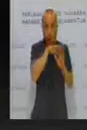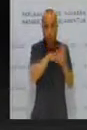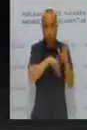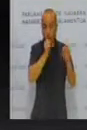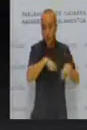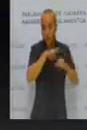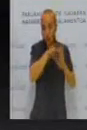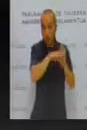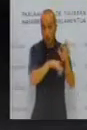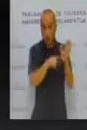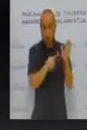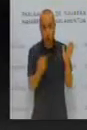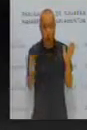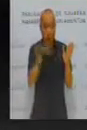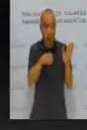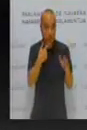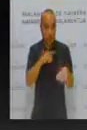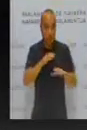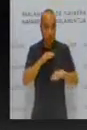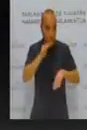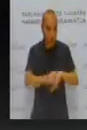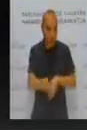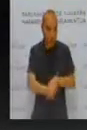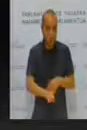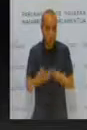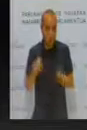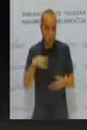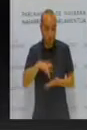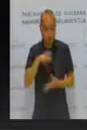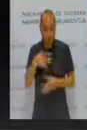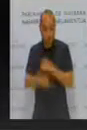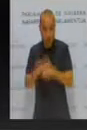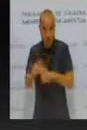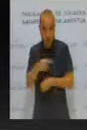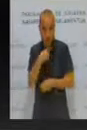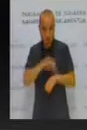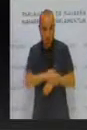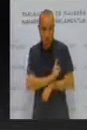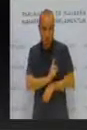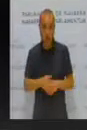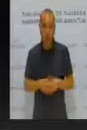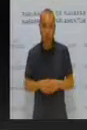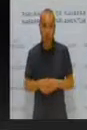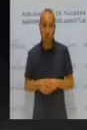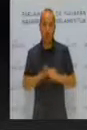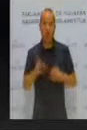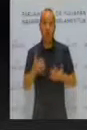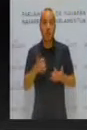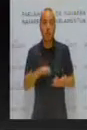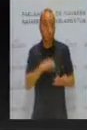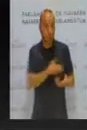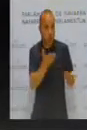va a cumplir en esta legislatura. Al final, señorías, señores del público, no es una